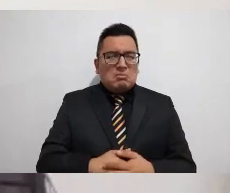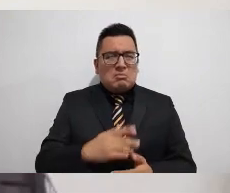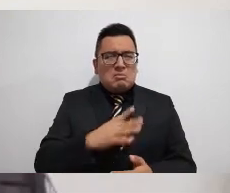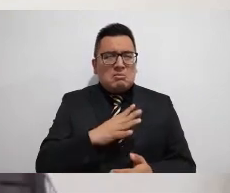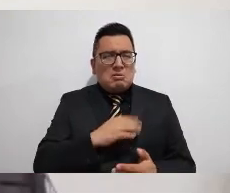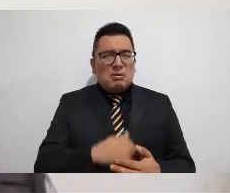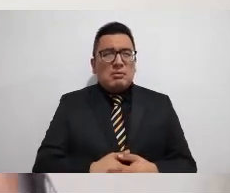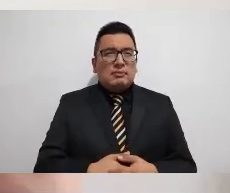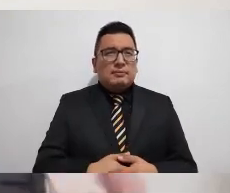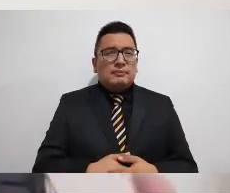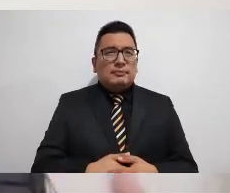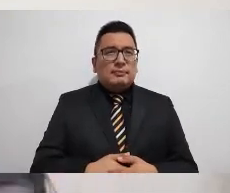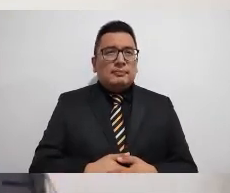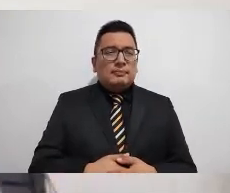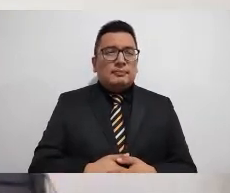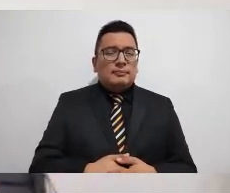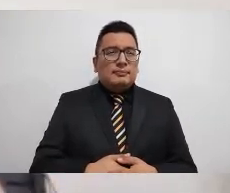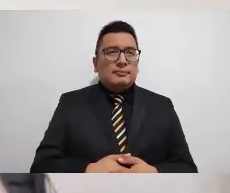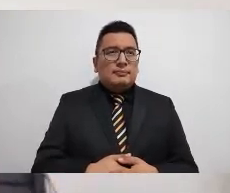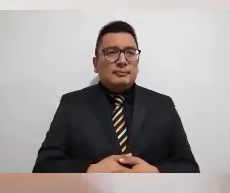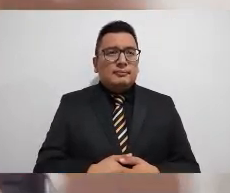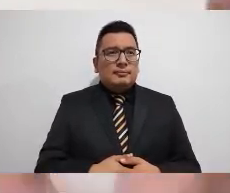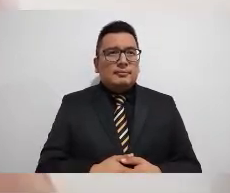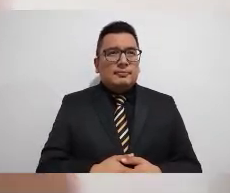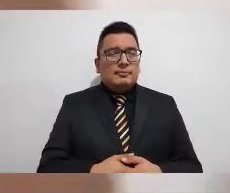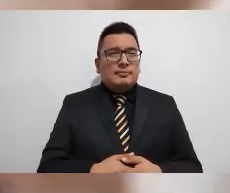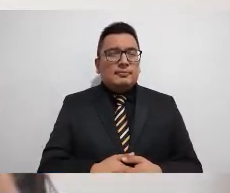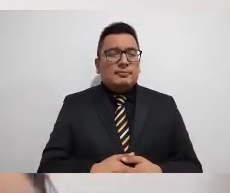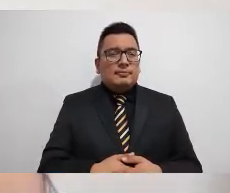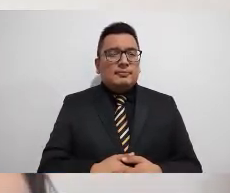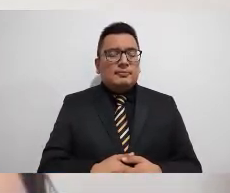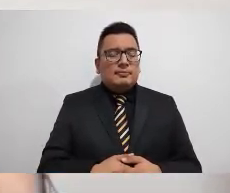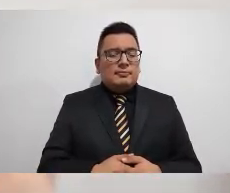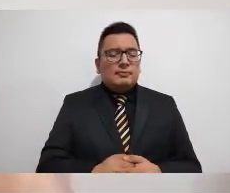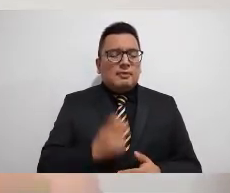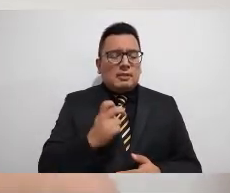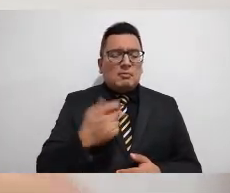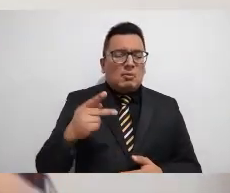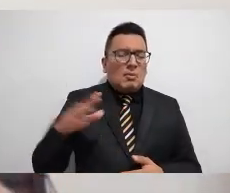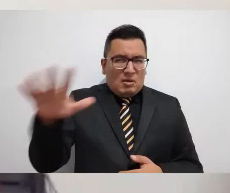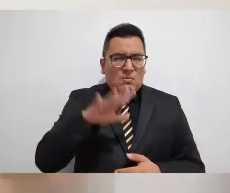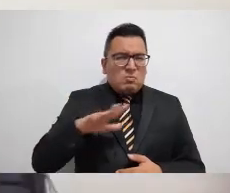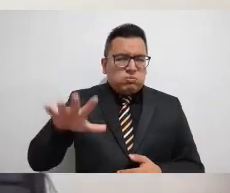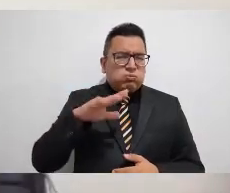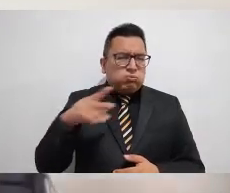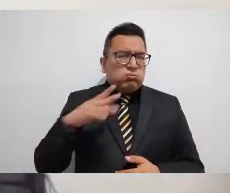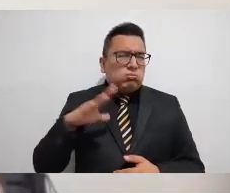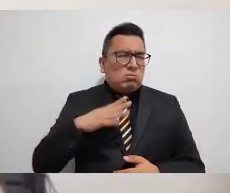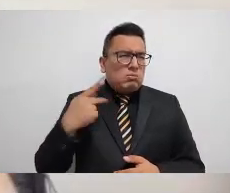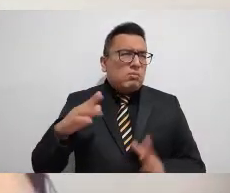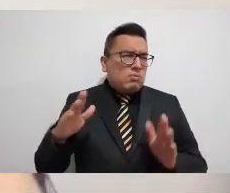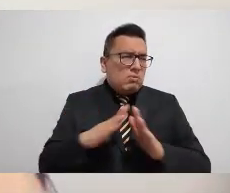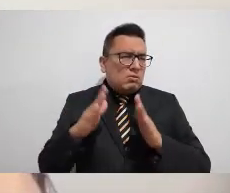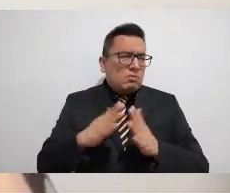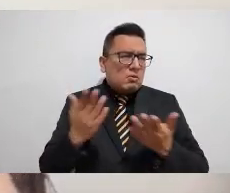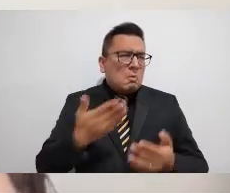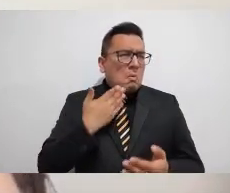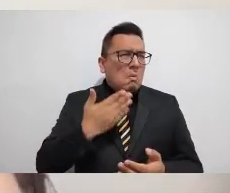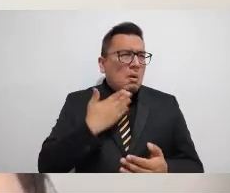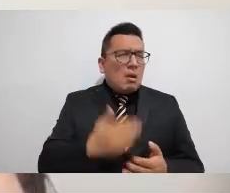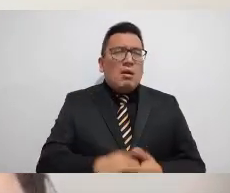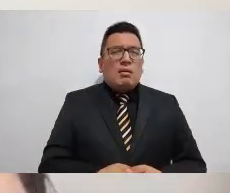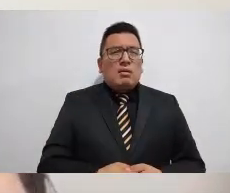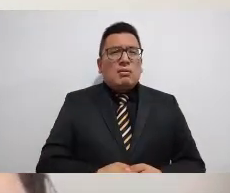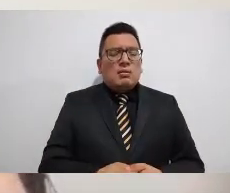territorio donde habitan, es mucho más vista su participación, son muy activas, ¿no?